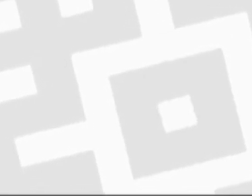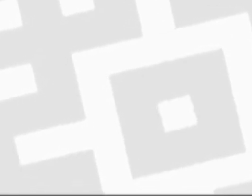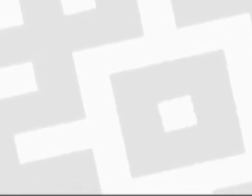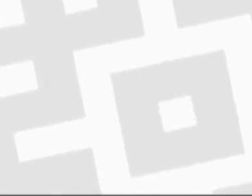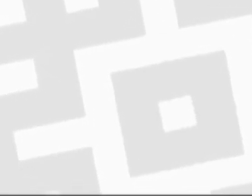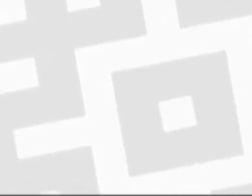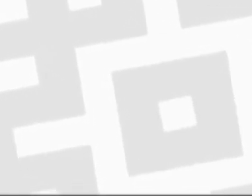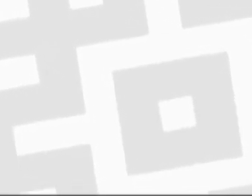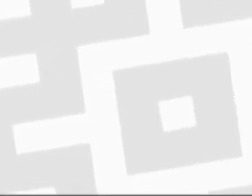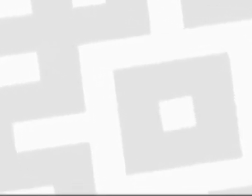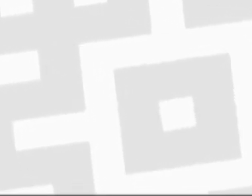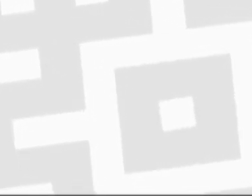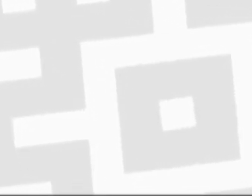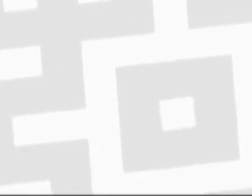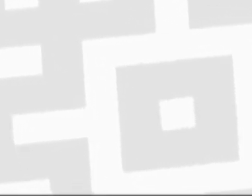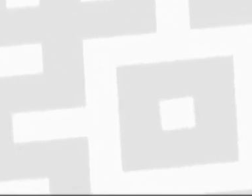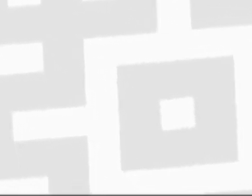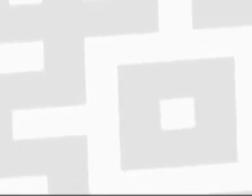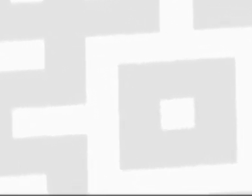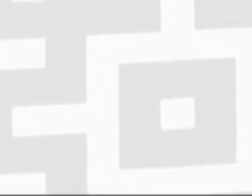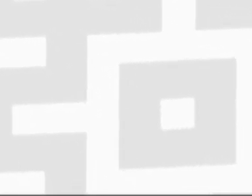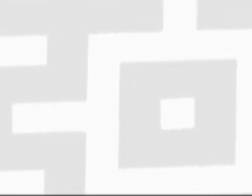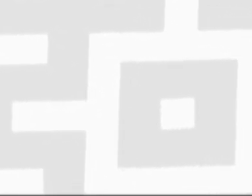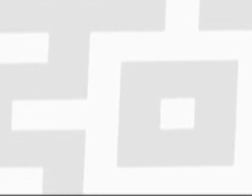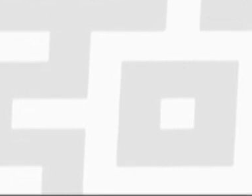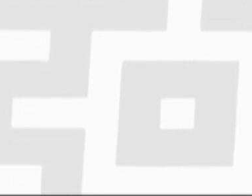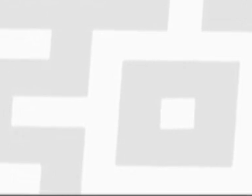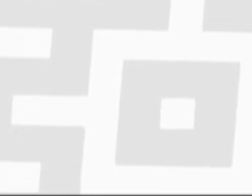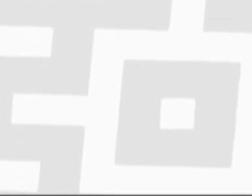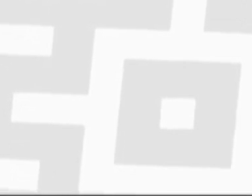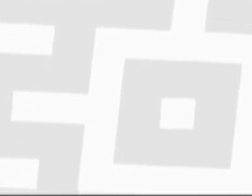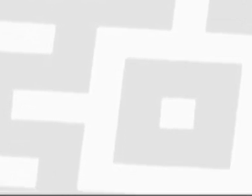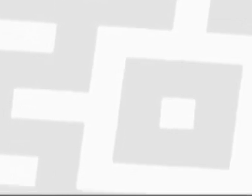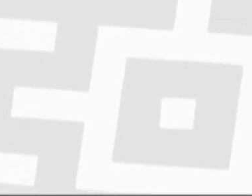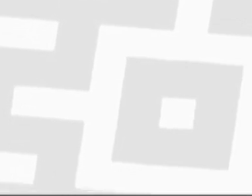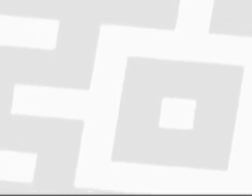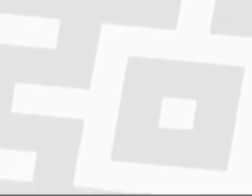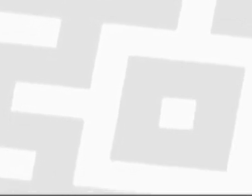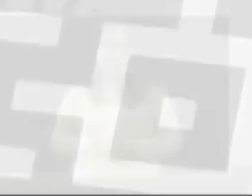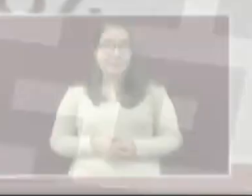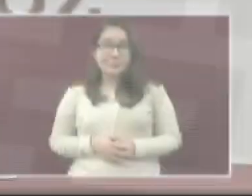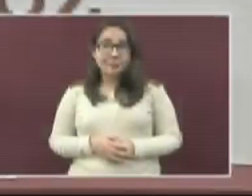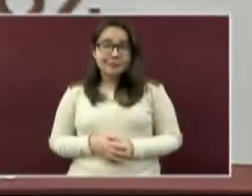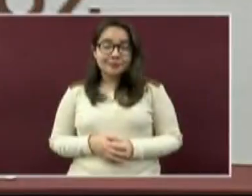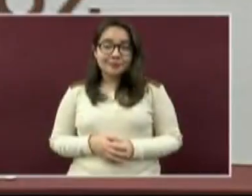estrategia estatal contra el coronavirus actualización en veracruz